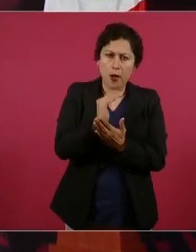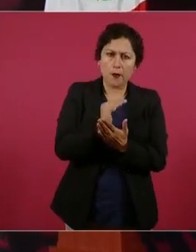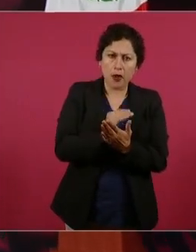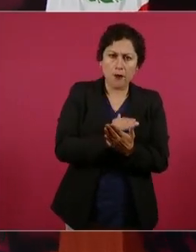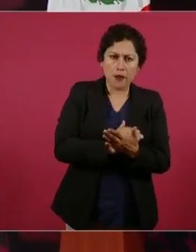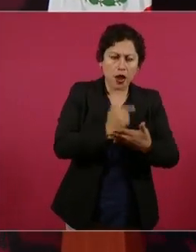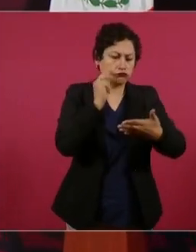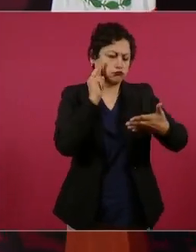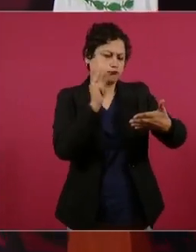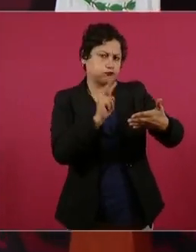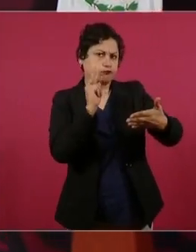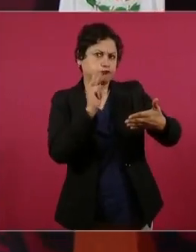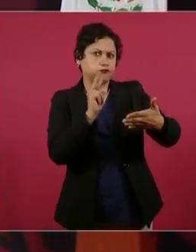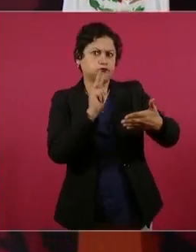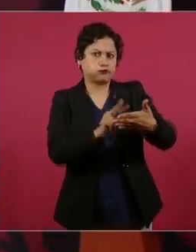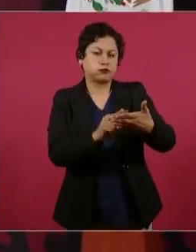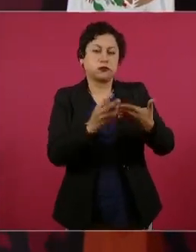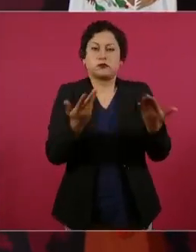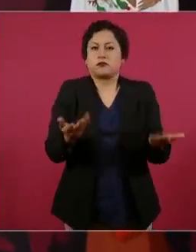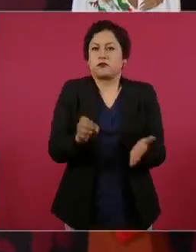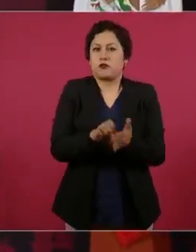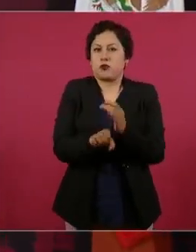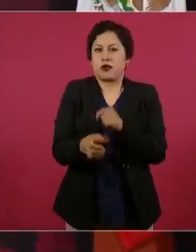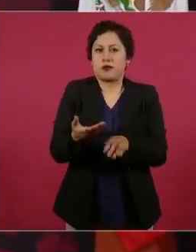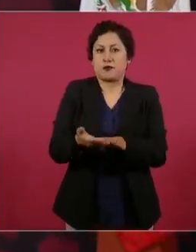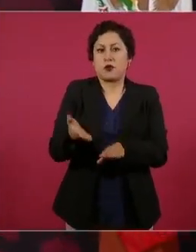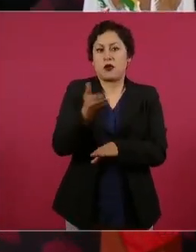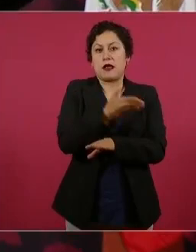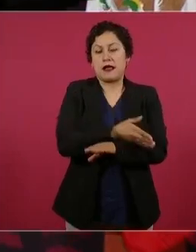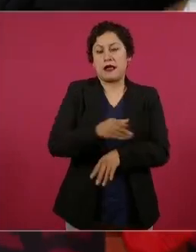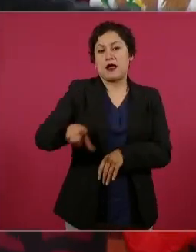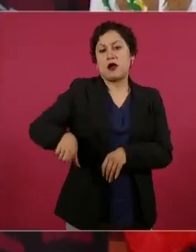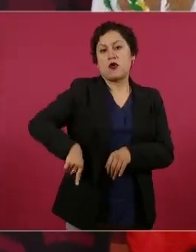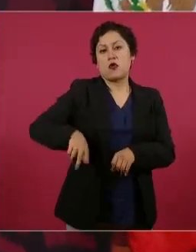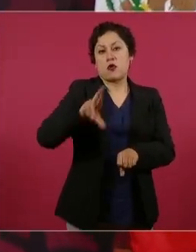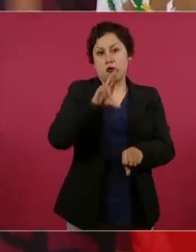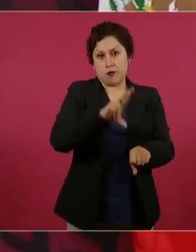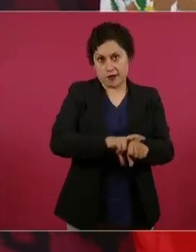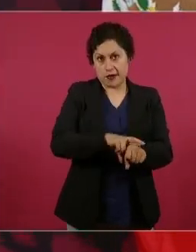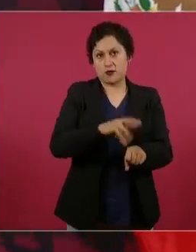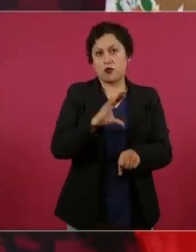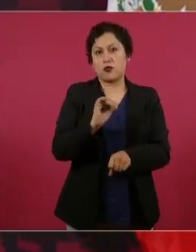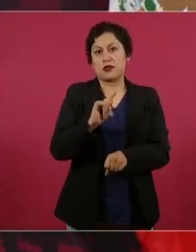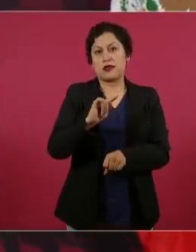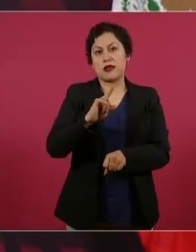Si se compara el gobierno de Cuitláhuac con el gobierno anterior.